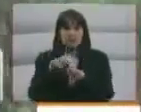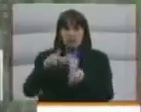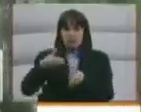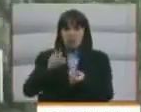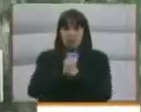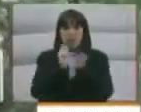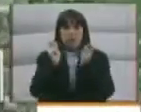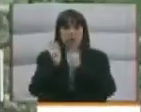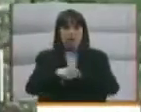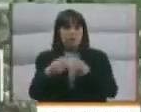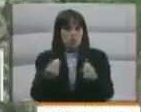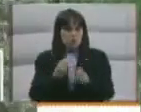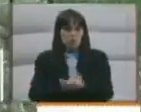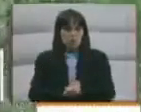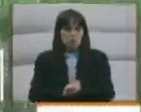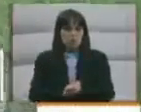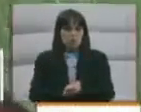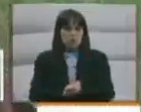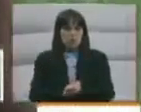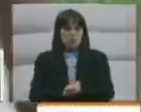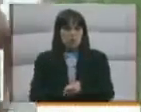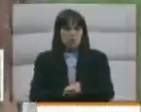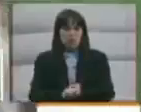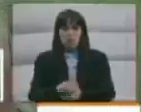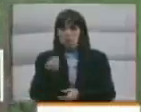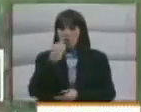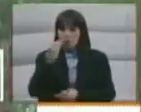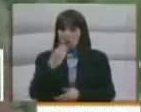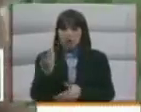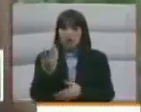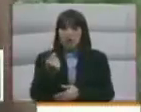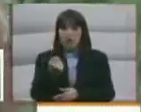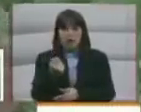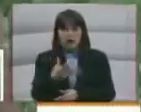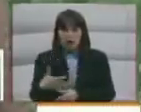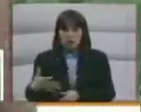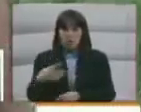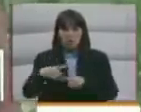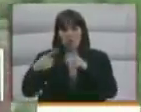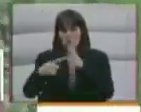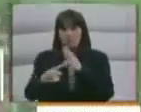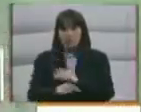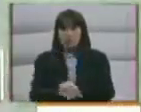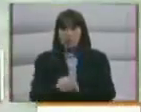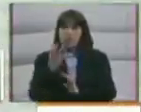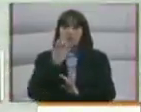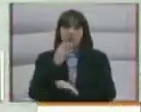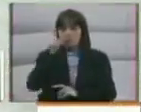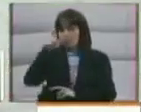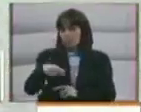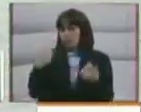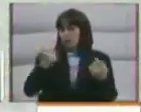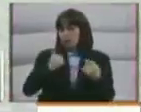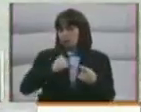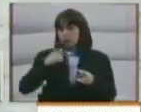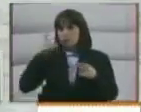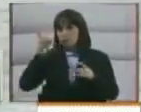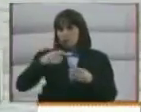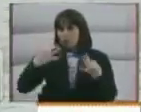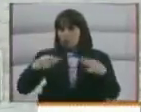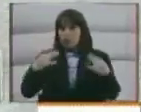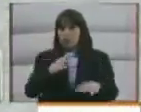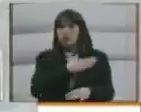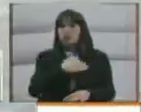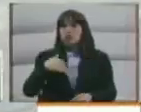cómo? Trueques para el salado. Ah, pero llega una persona aquí y dice, mira, yo quiero unos